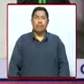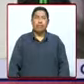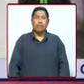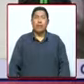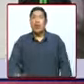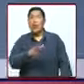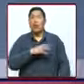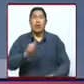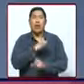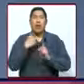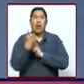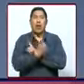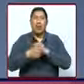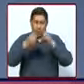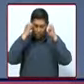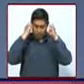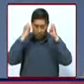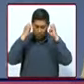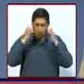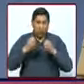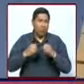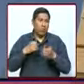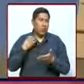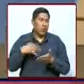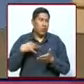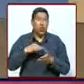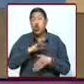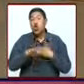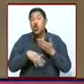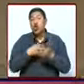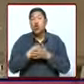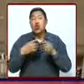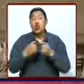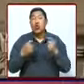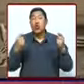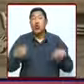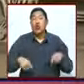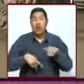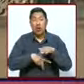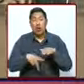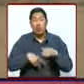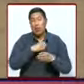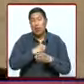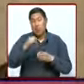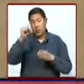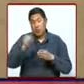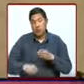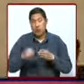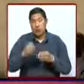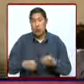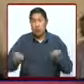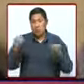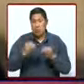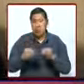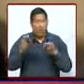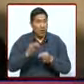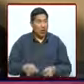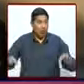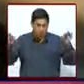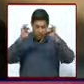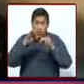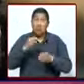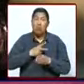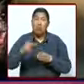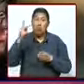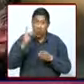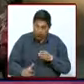Y en el ámbito educativo académico, todos los títulos de primaria, secundaria y quizá lo más importante, los títulos